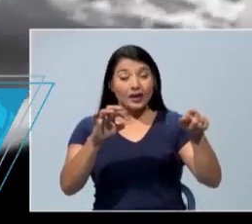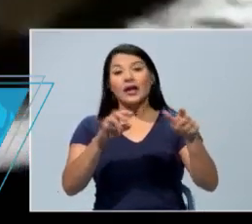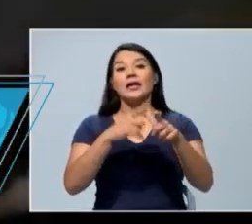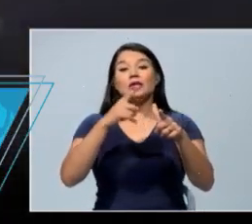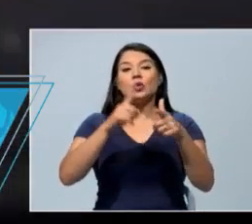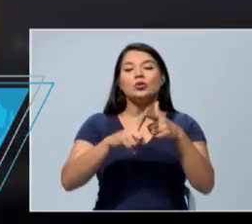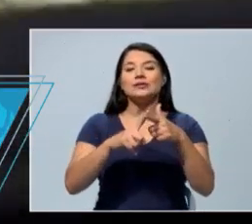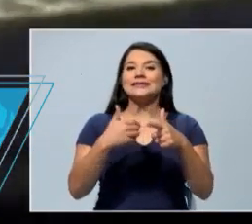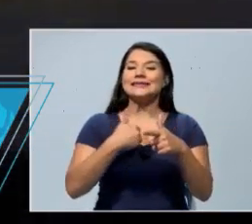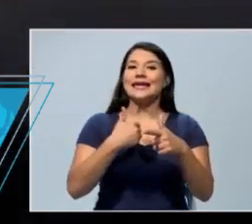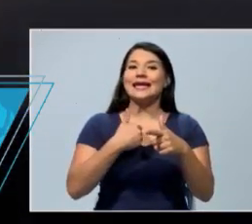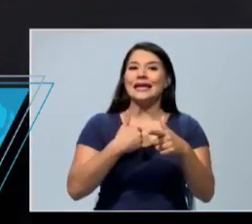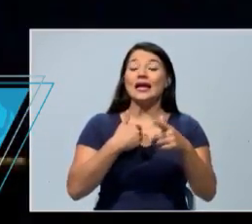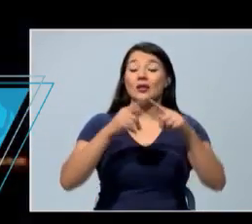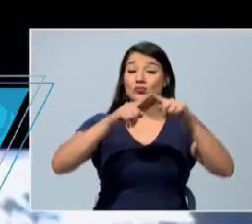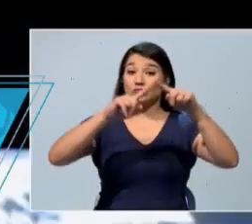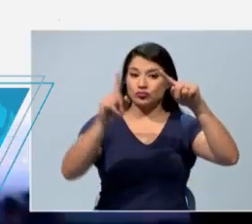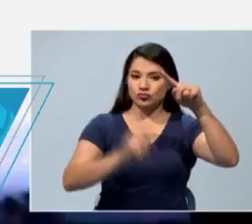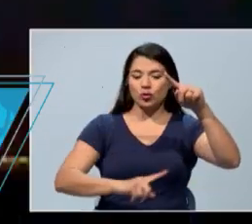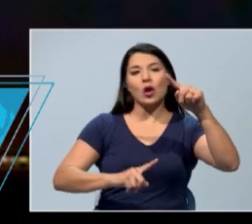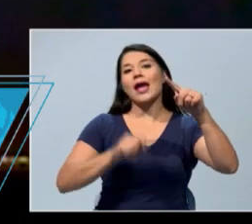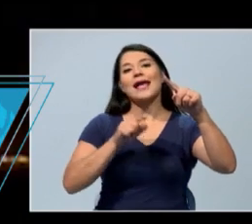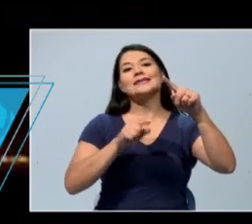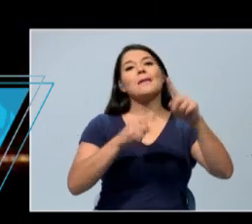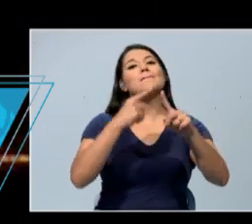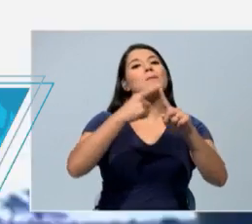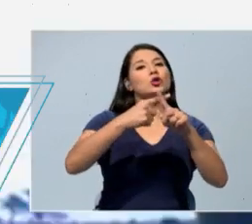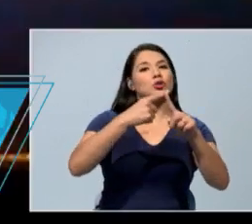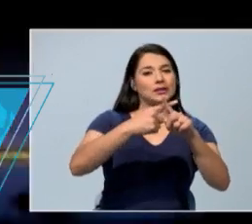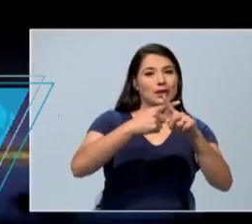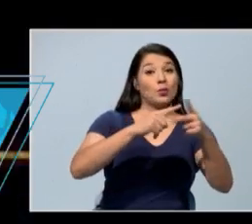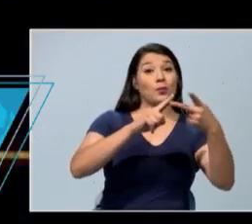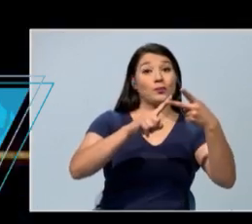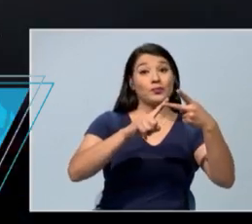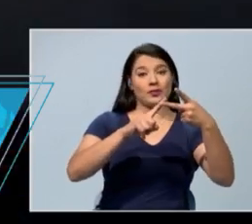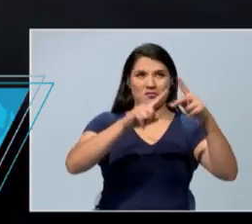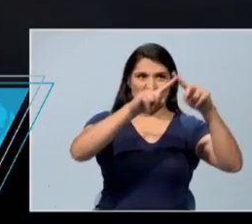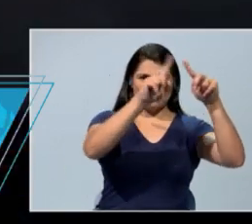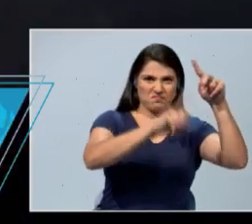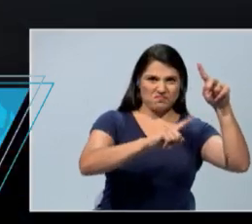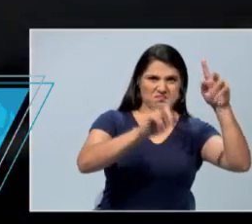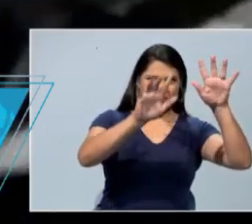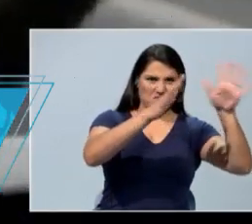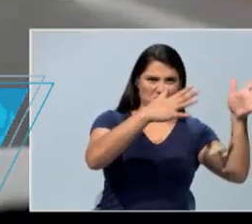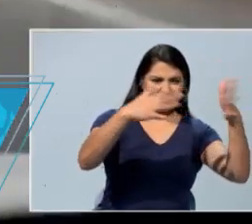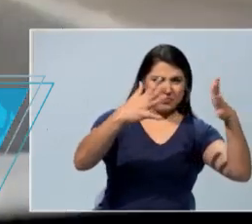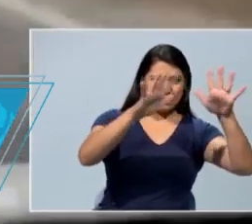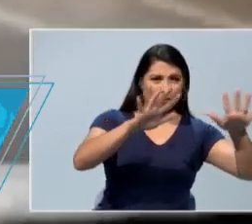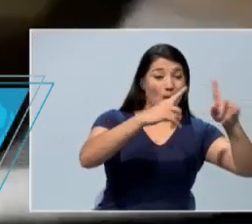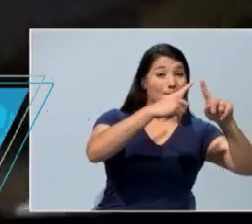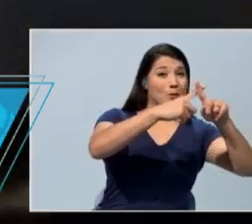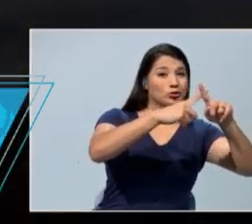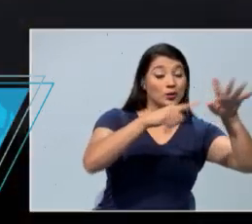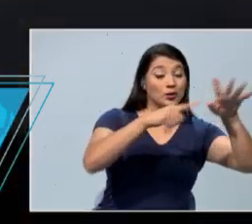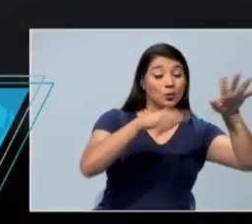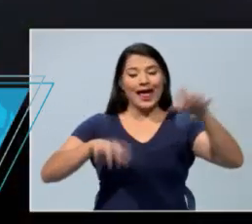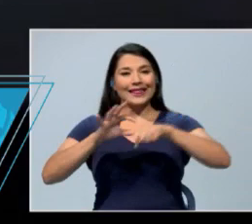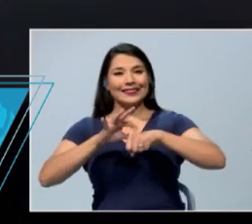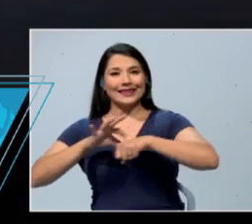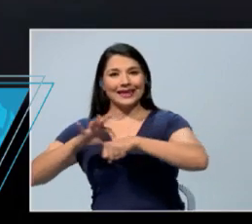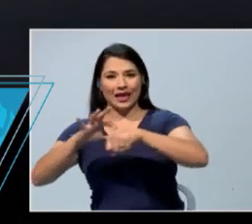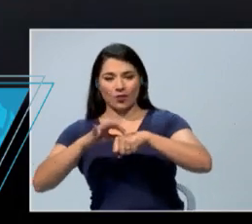tiene mayoritariamente una carga positiva, mientras que la masa terrestre tiene mayoritariamente una carga negativa.